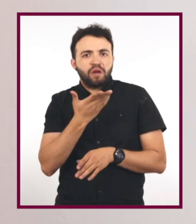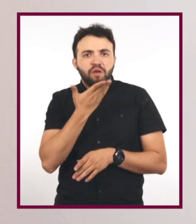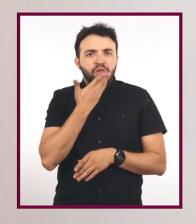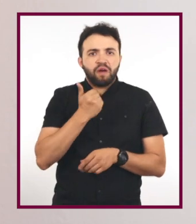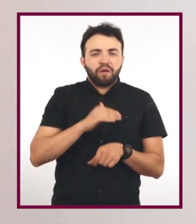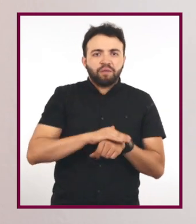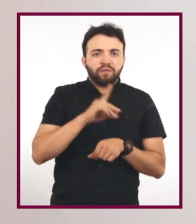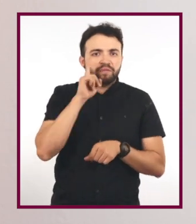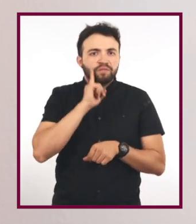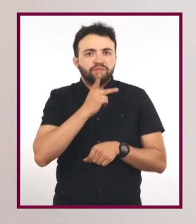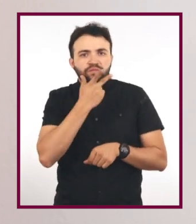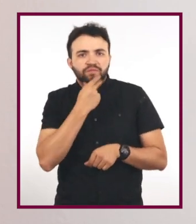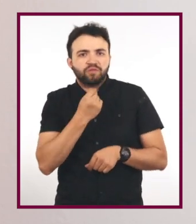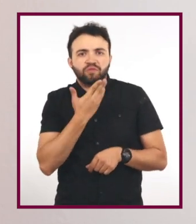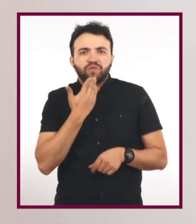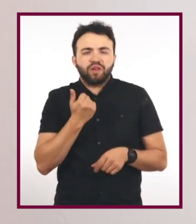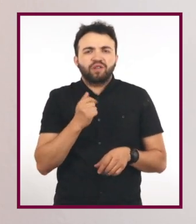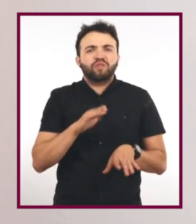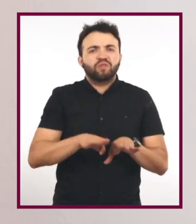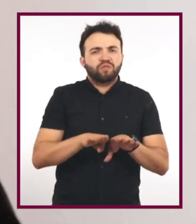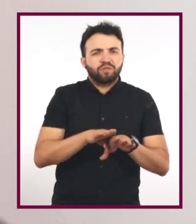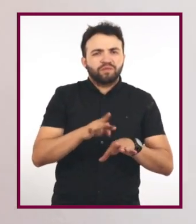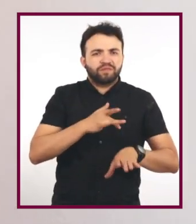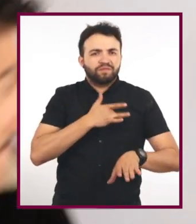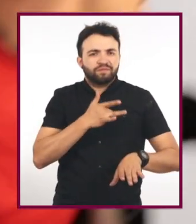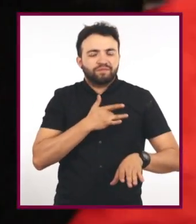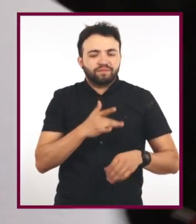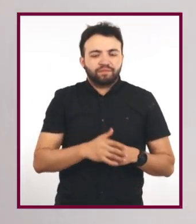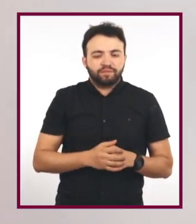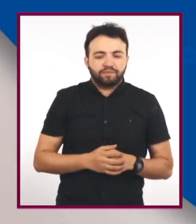¿Y tú? ¿Cómo te sentirías sin ellos?